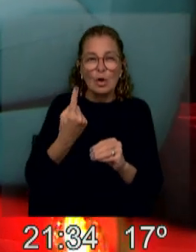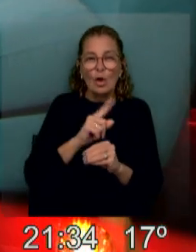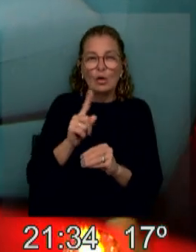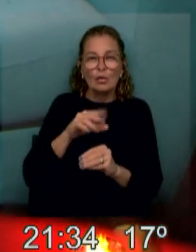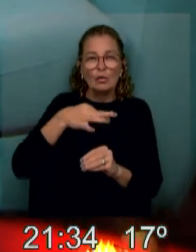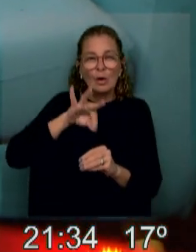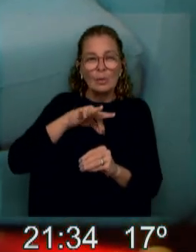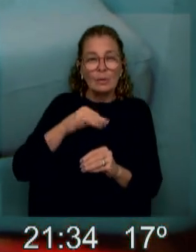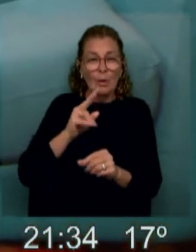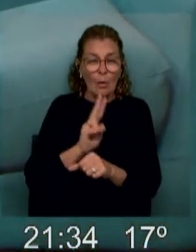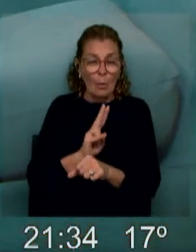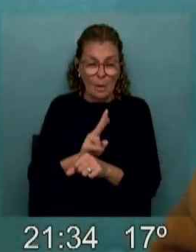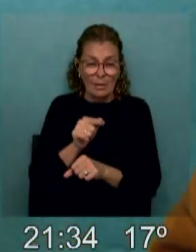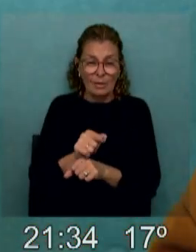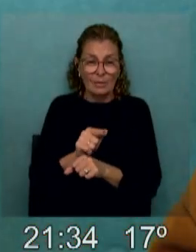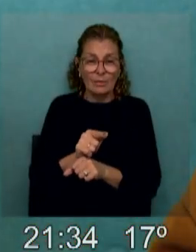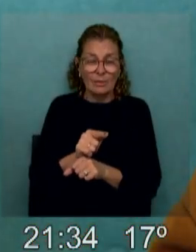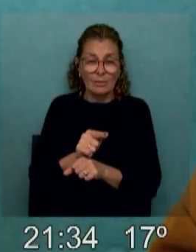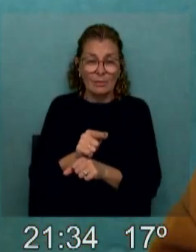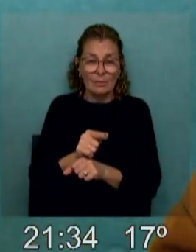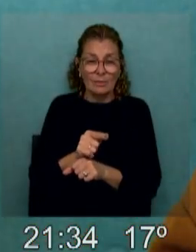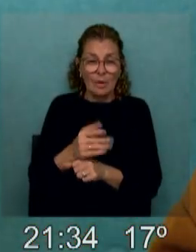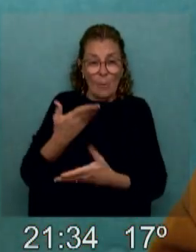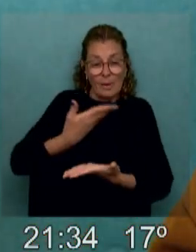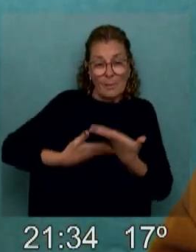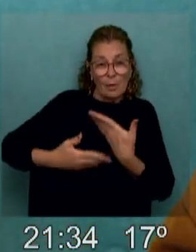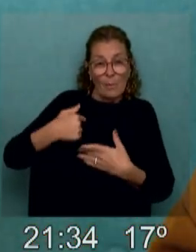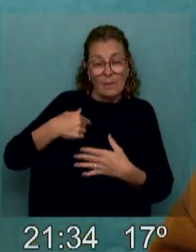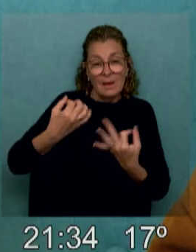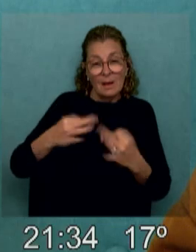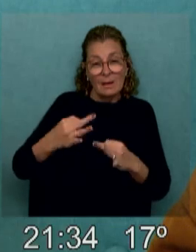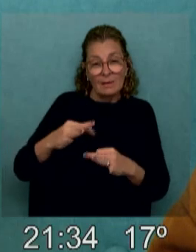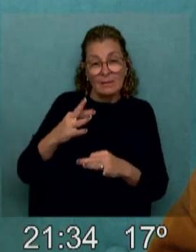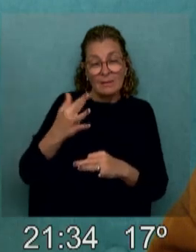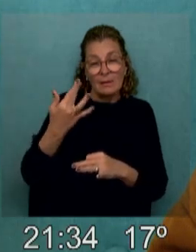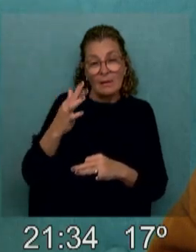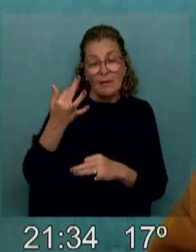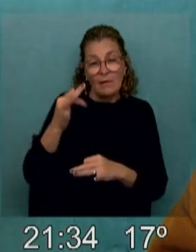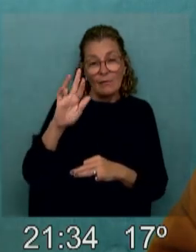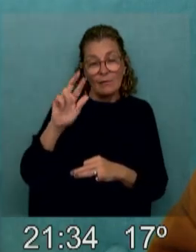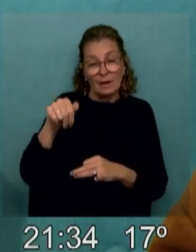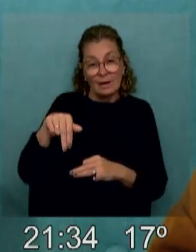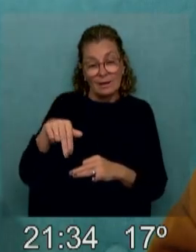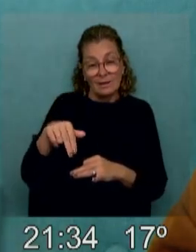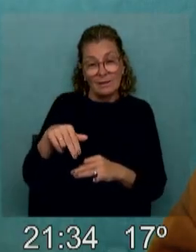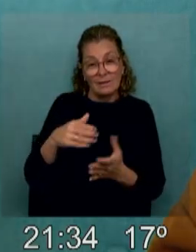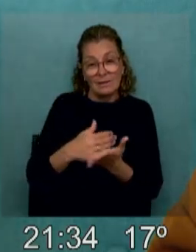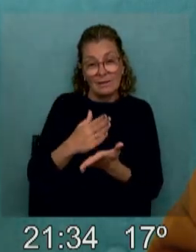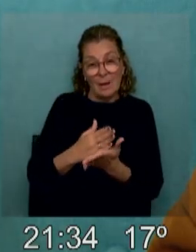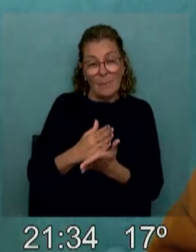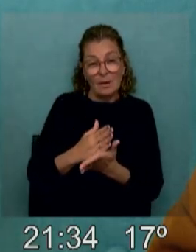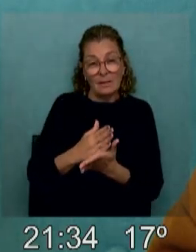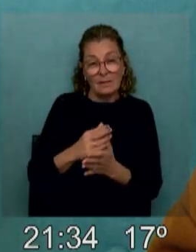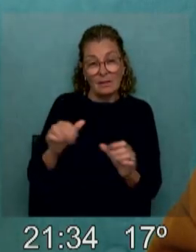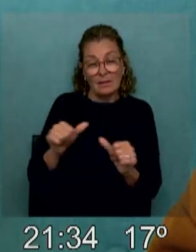está ahí pendiente de eso. También nos convidamos cosas con mi hermano, con Frank, que es el que hizo siempre el arte